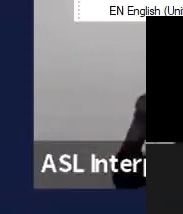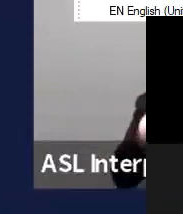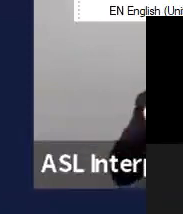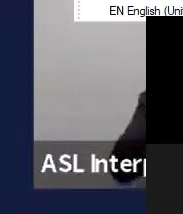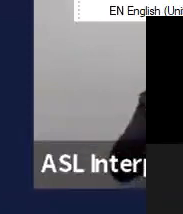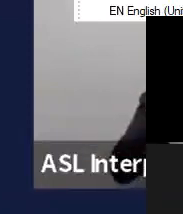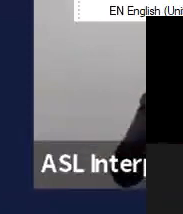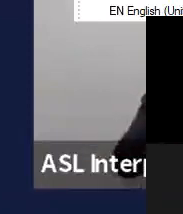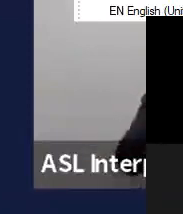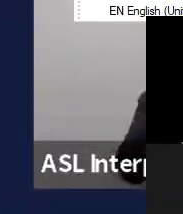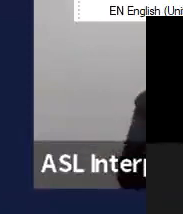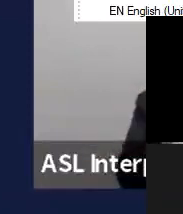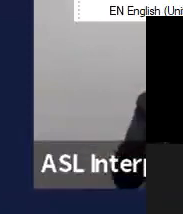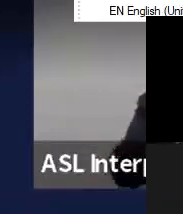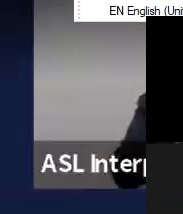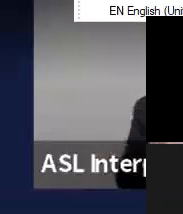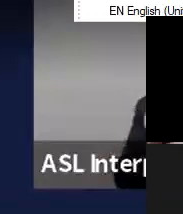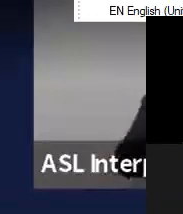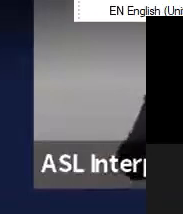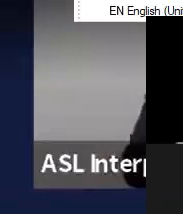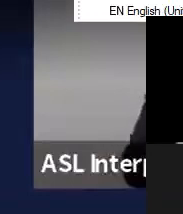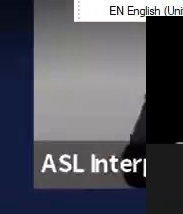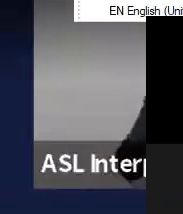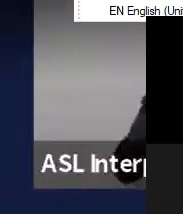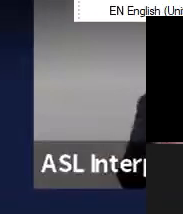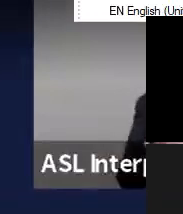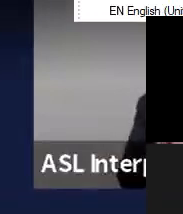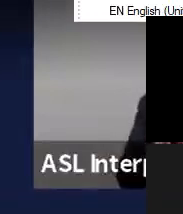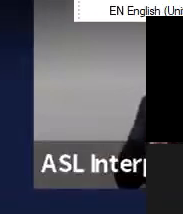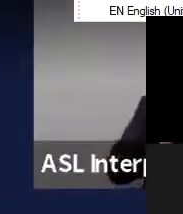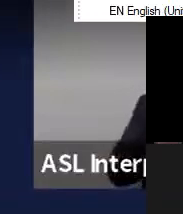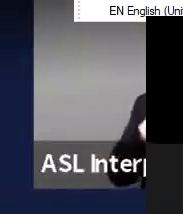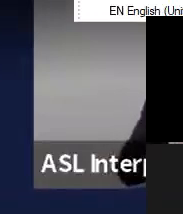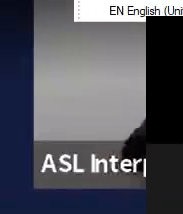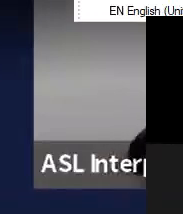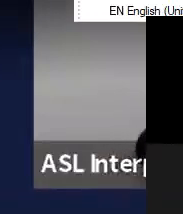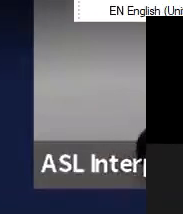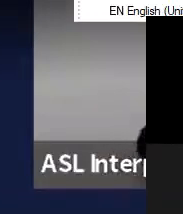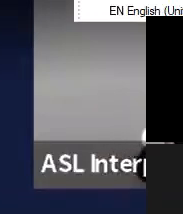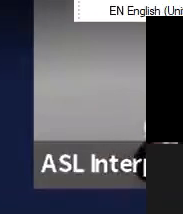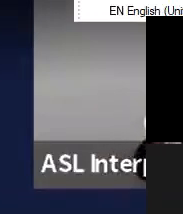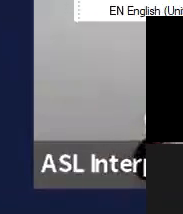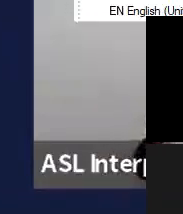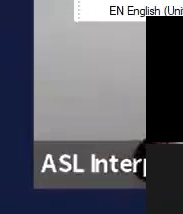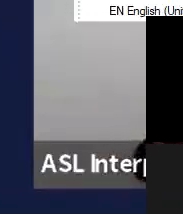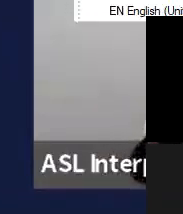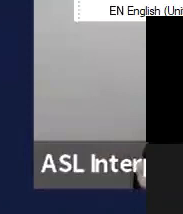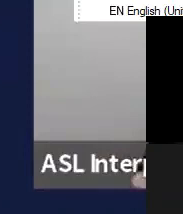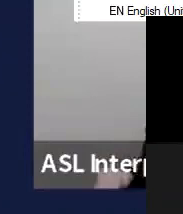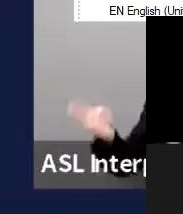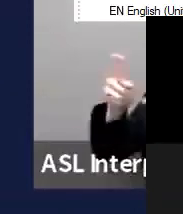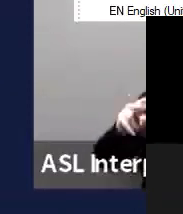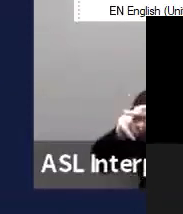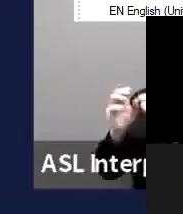habíamos hablado de conquistar la última vez que hablé directamente con los nuevos mexicanos sobre COVID. La única forma de hacerlo exitosamente